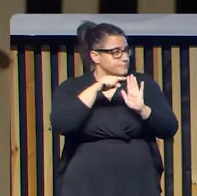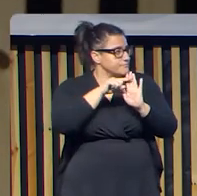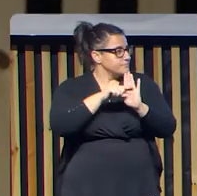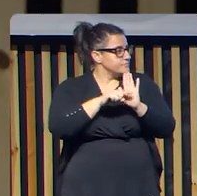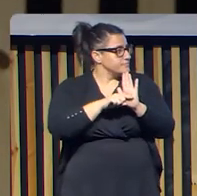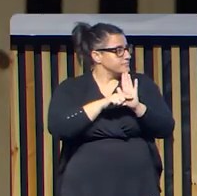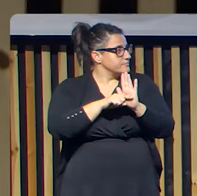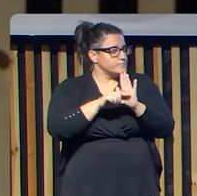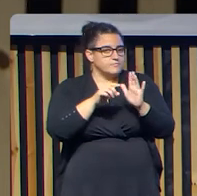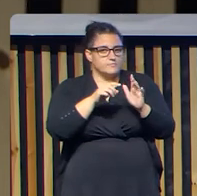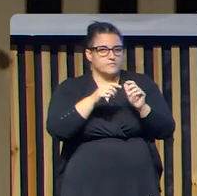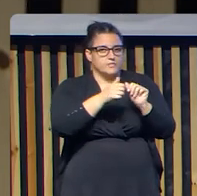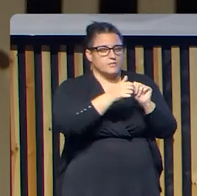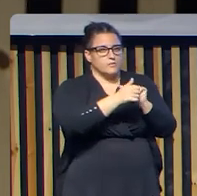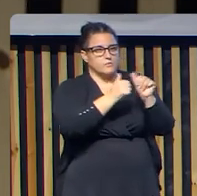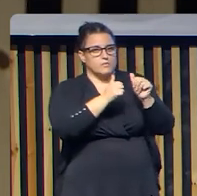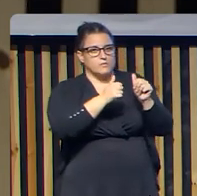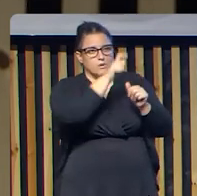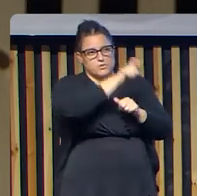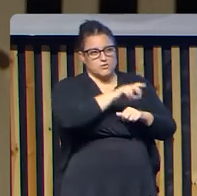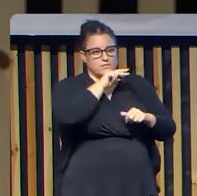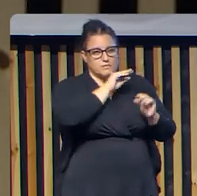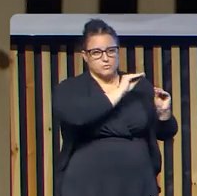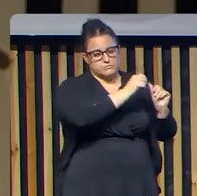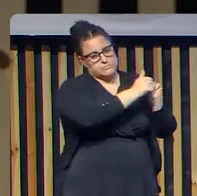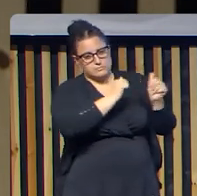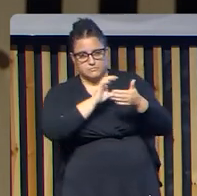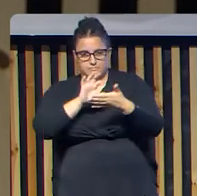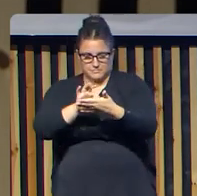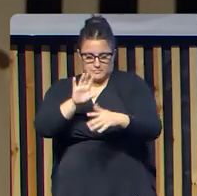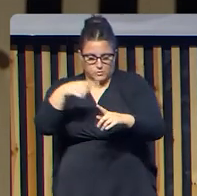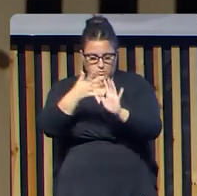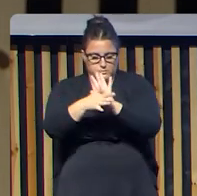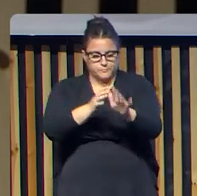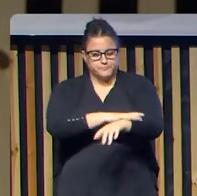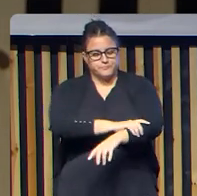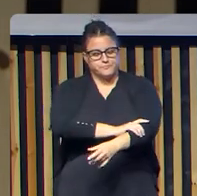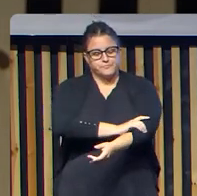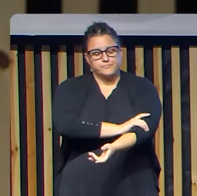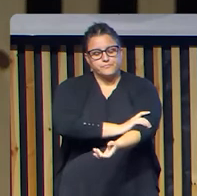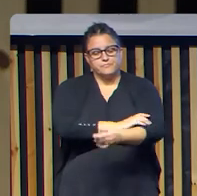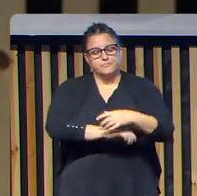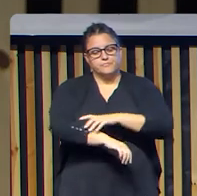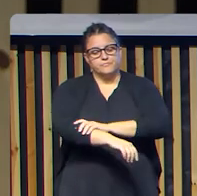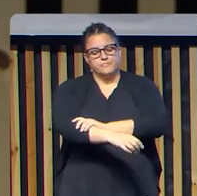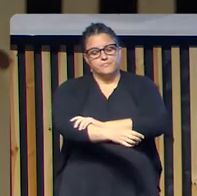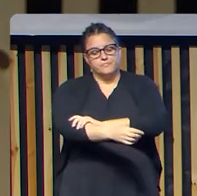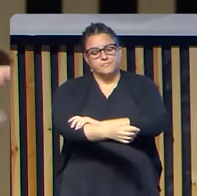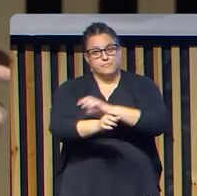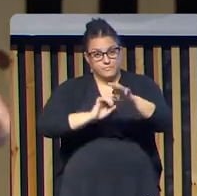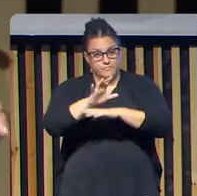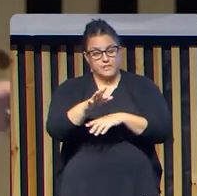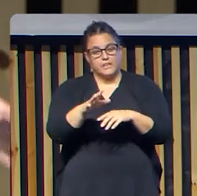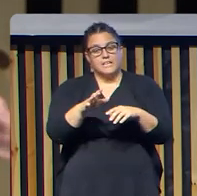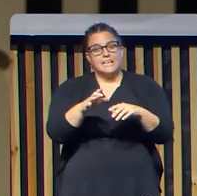citando aquí ya luego os lo explico que la comunicación que elabora una administración sea Clara directa